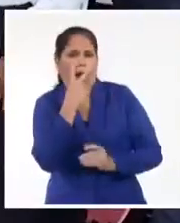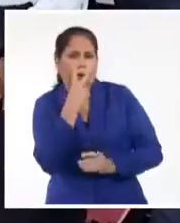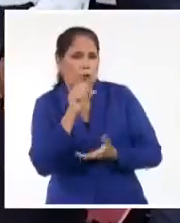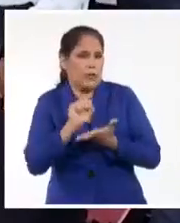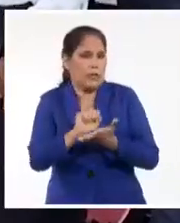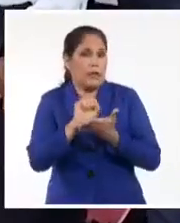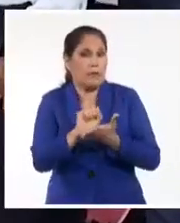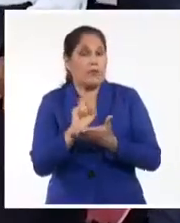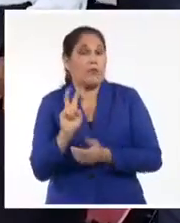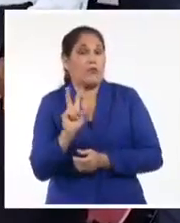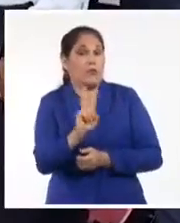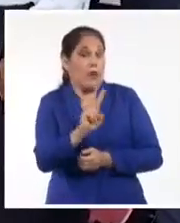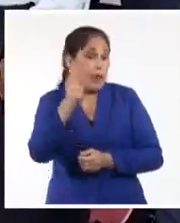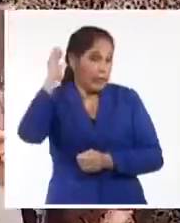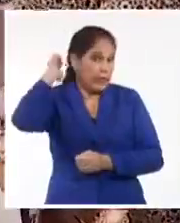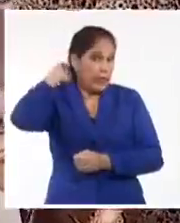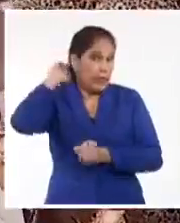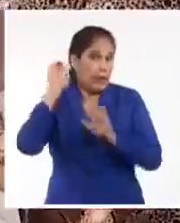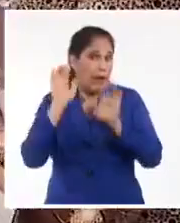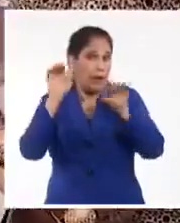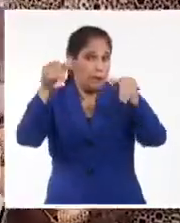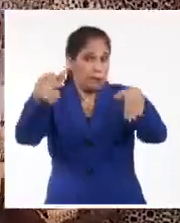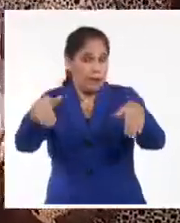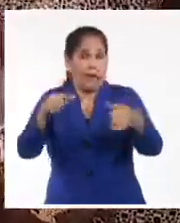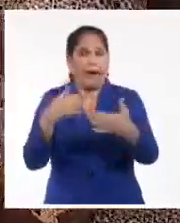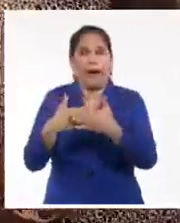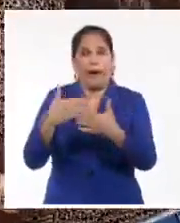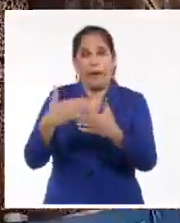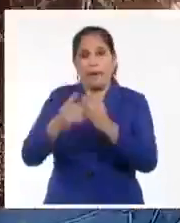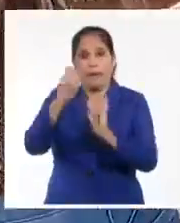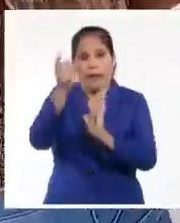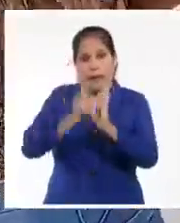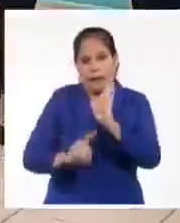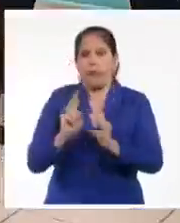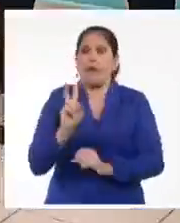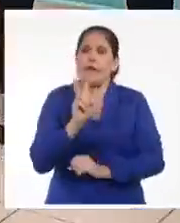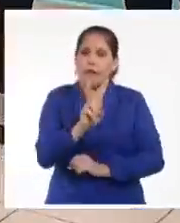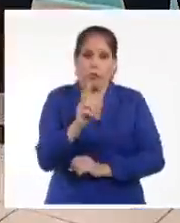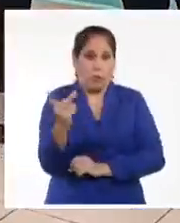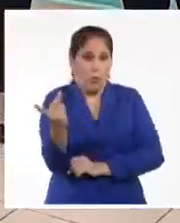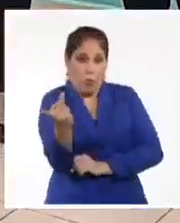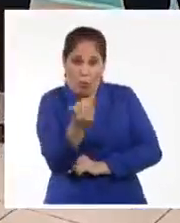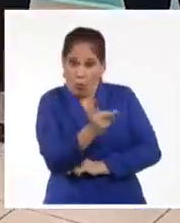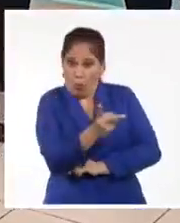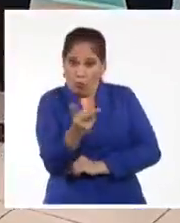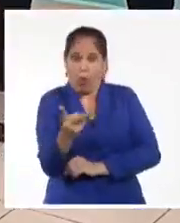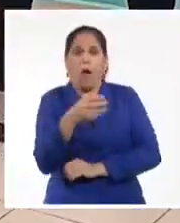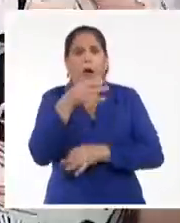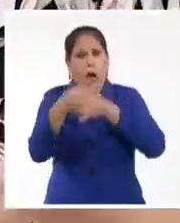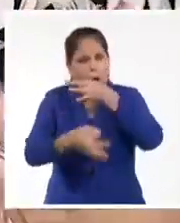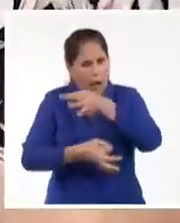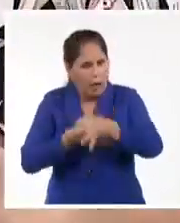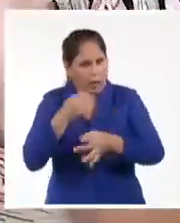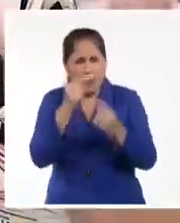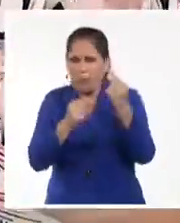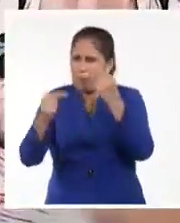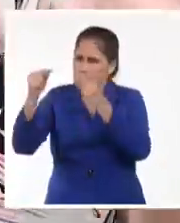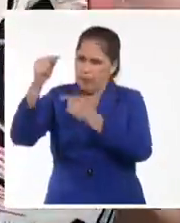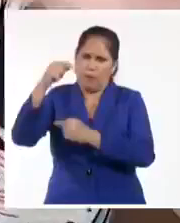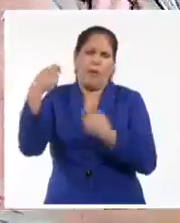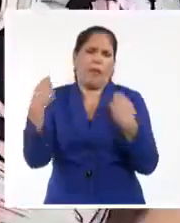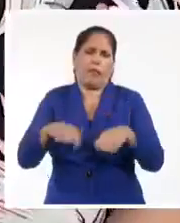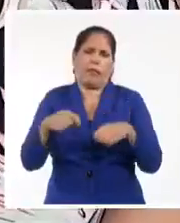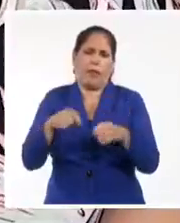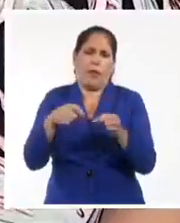Servicios, visitó la terminal de ómnibus públicos y la empresa eléctrica. En ambos lugares se pronunció por un protagonismo mayor de